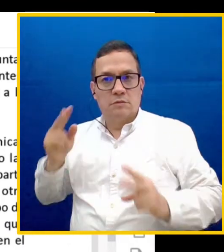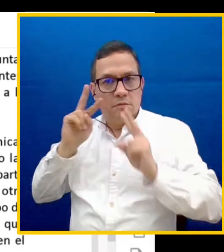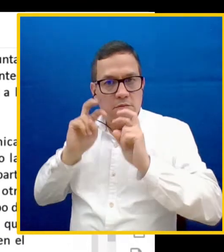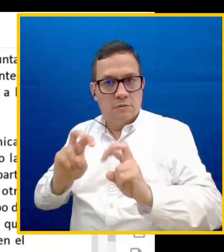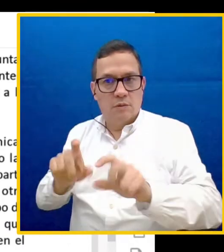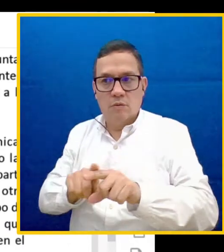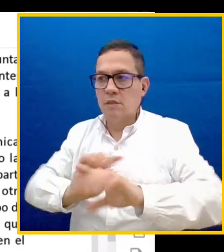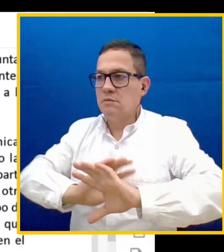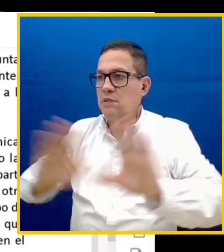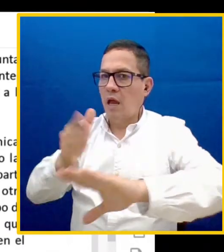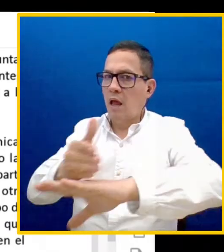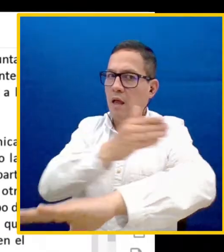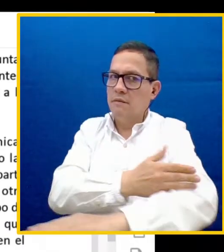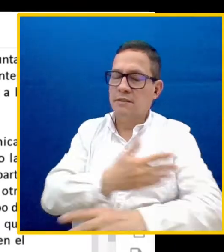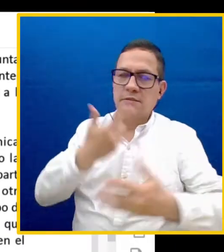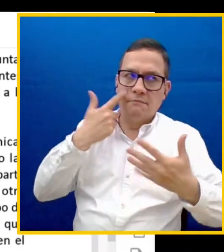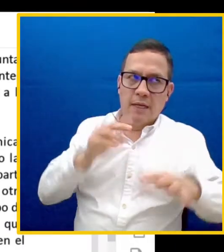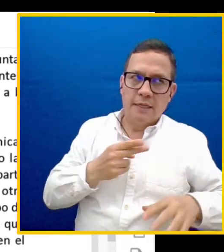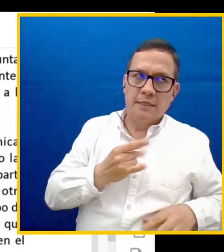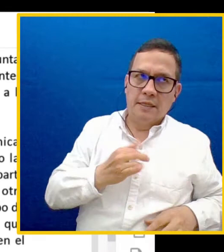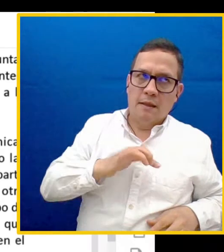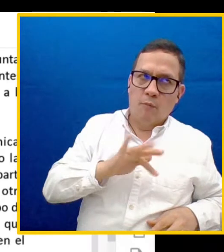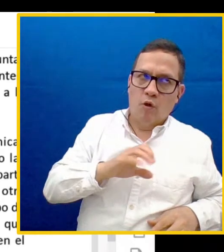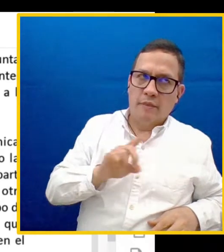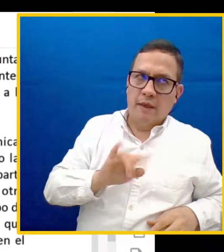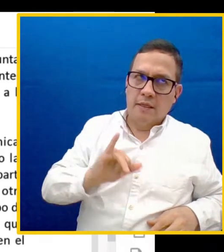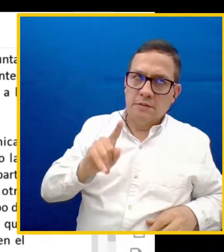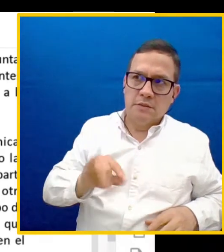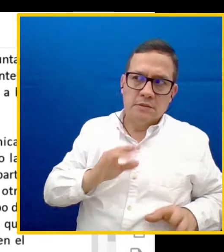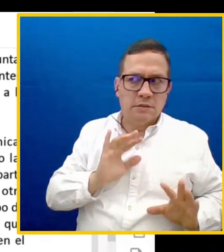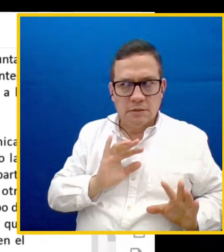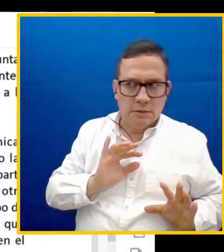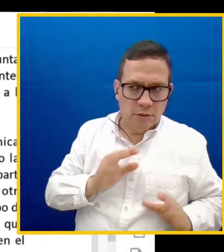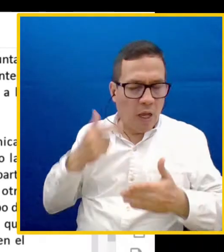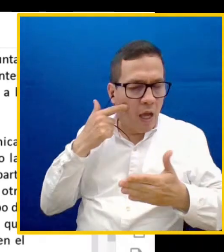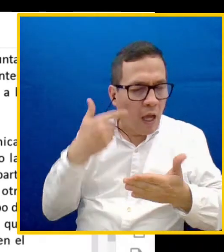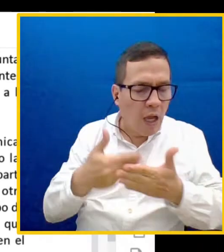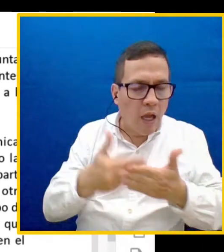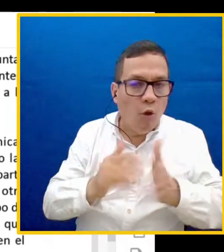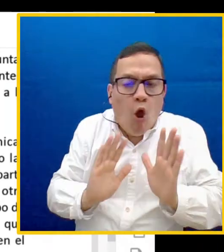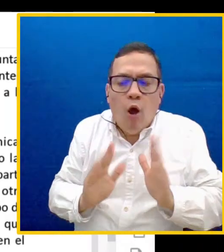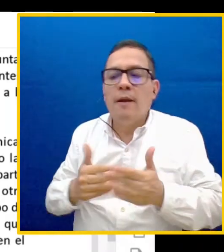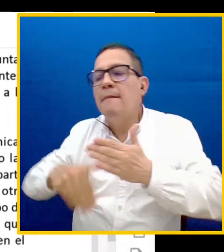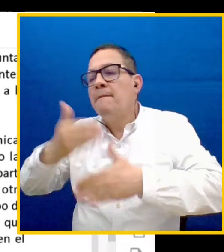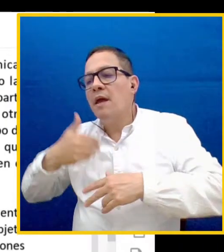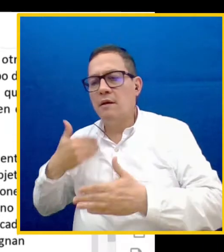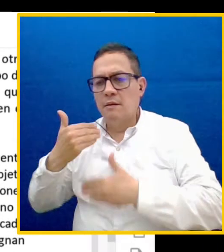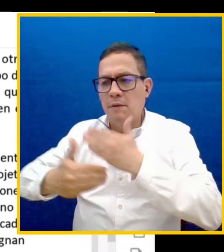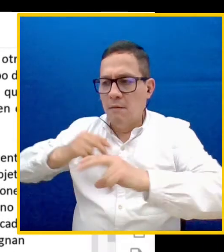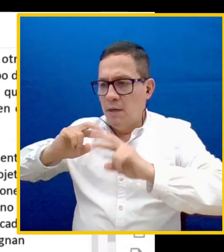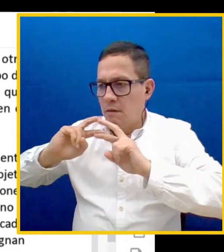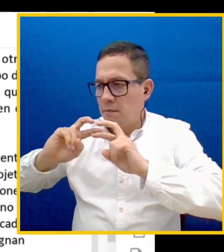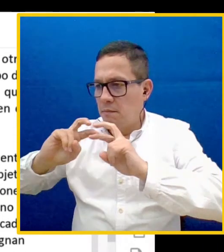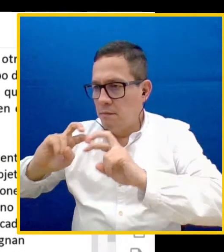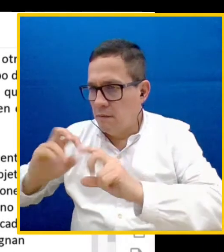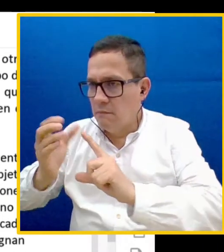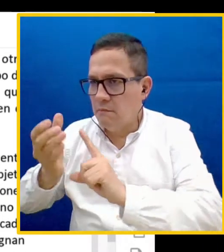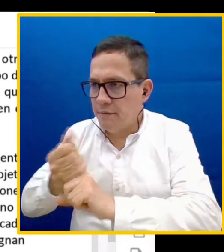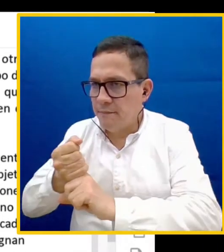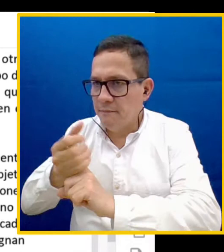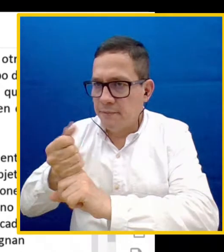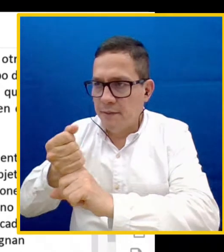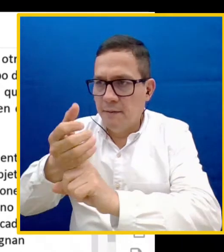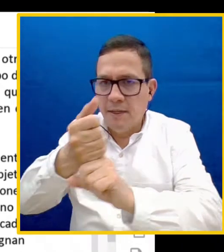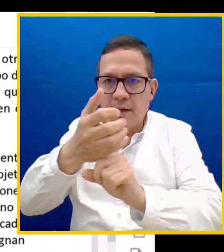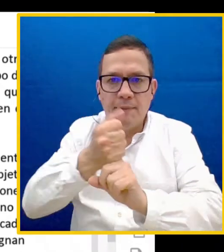con explicaciones preconcebidas que quiere comprobar, sino que las formula en el curso de su trabajo.